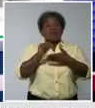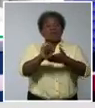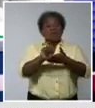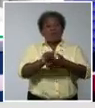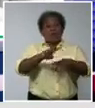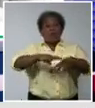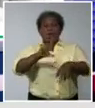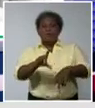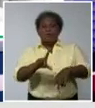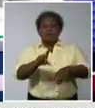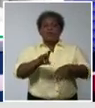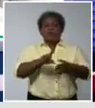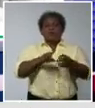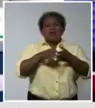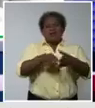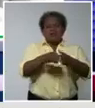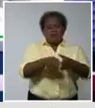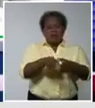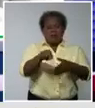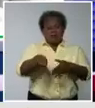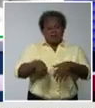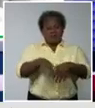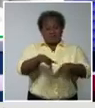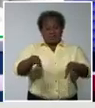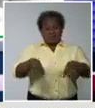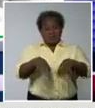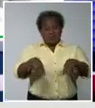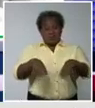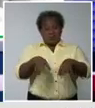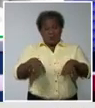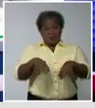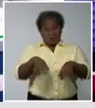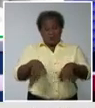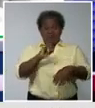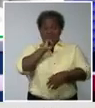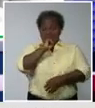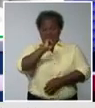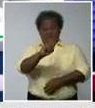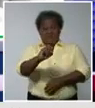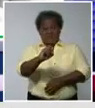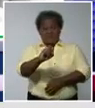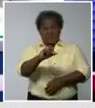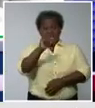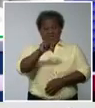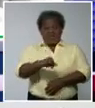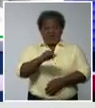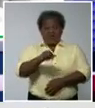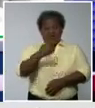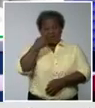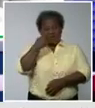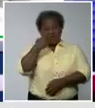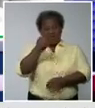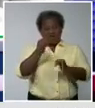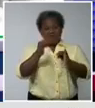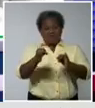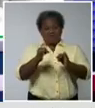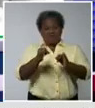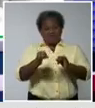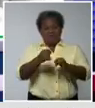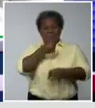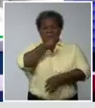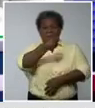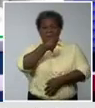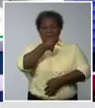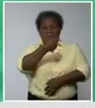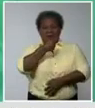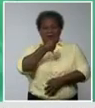y Granma, cuya situación epidemiológica es bastante compleja. Vamos a ver este reporte de Miguel Reyes que nos llega